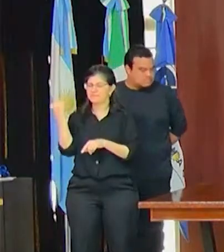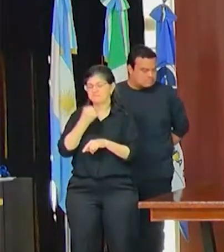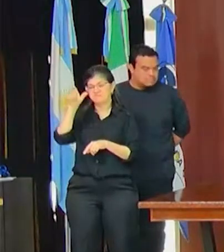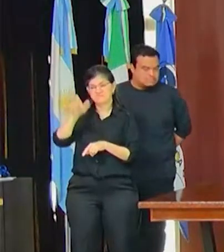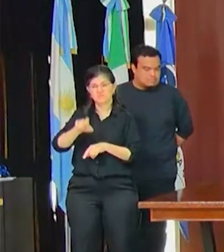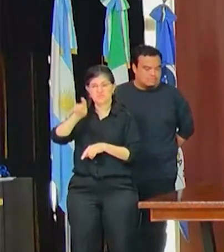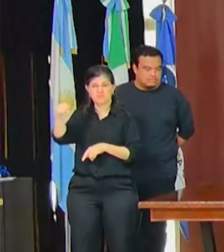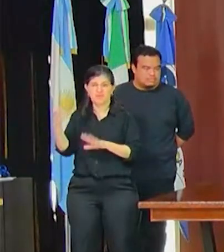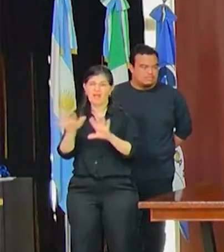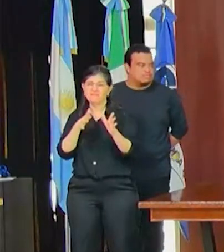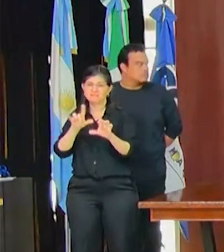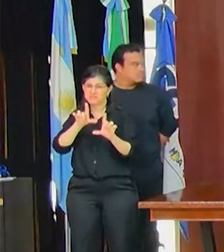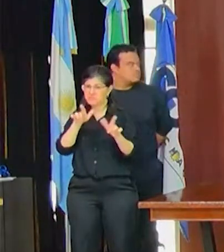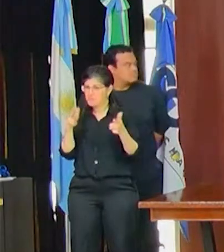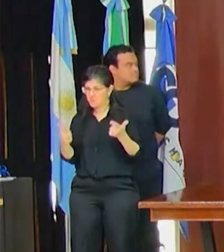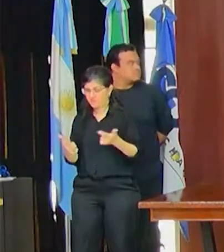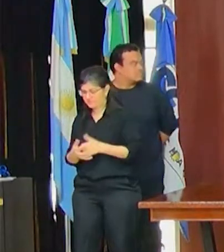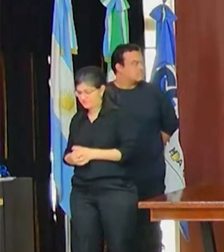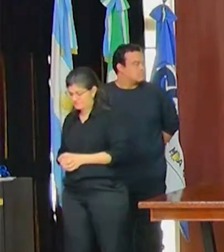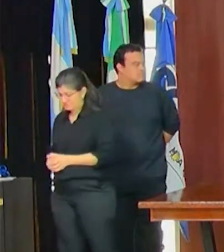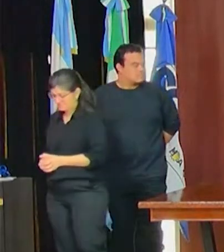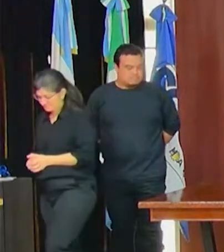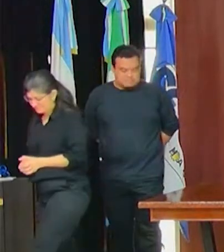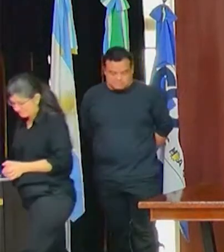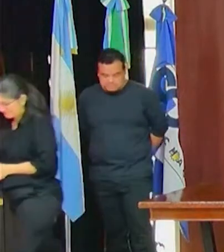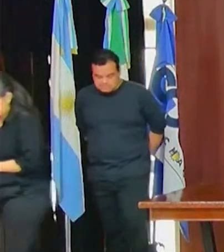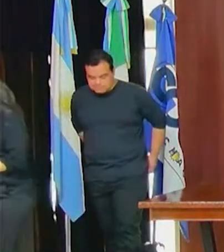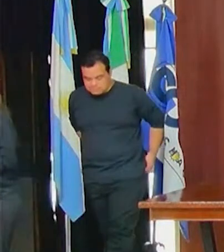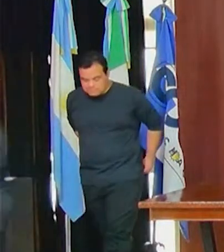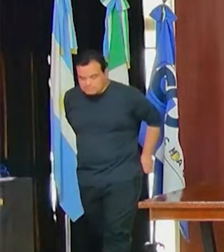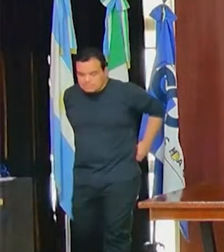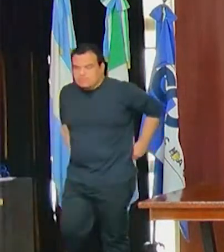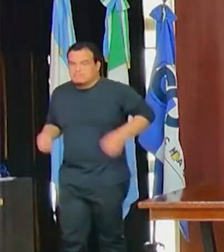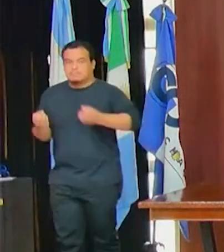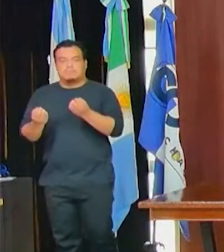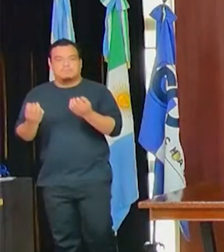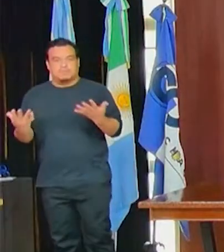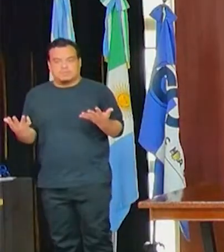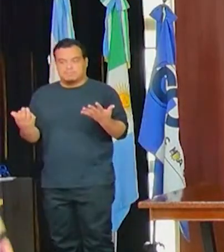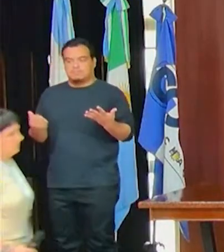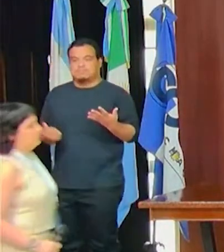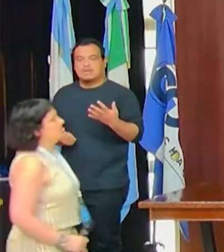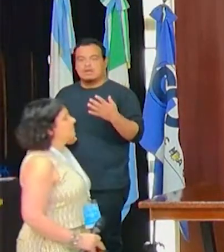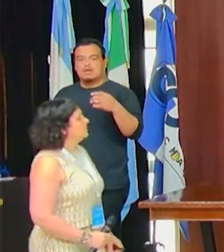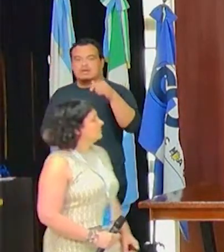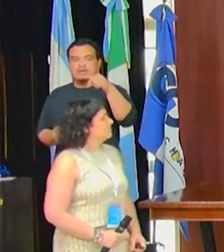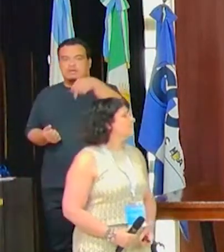persona para que los escuche, aunque no haya pandemia, aunque no estén encerrados. Bueno, y ahora